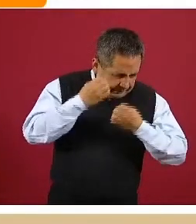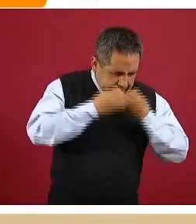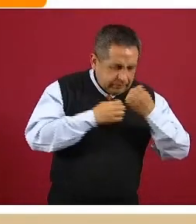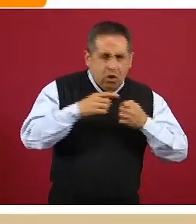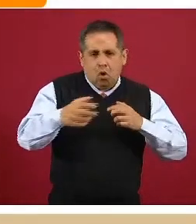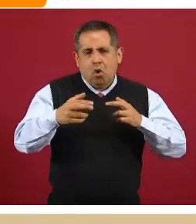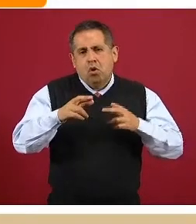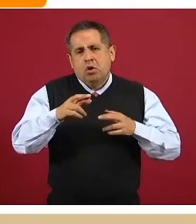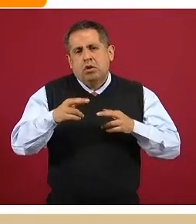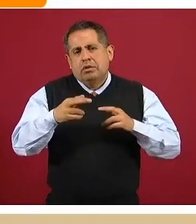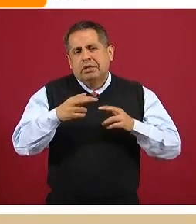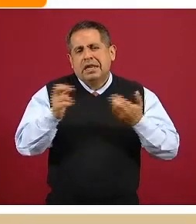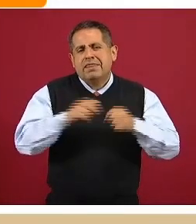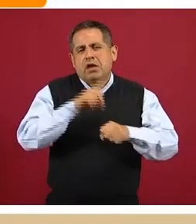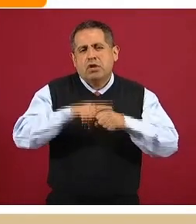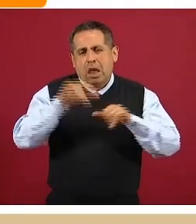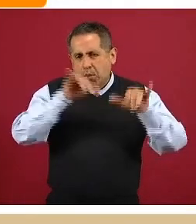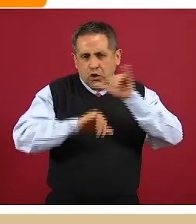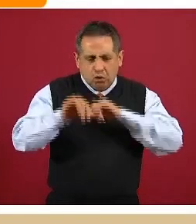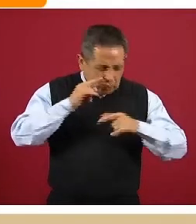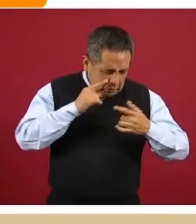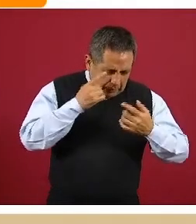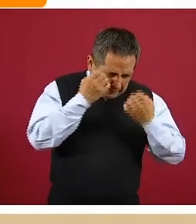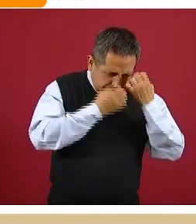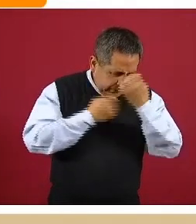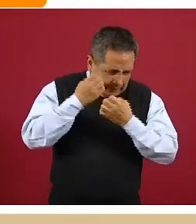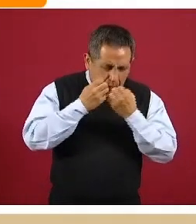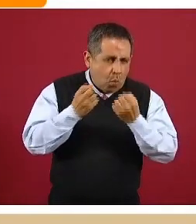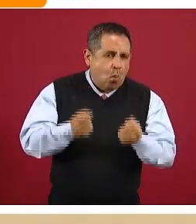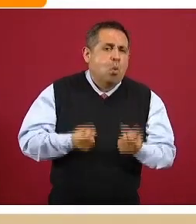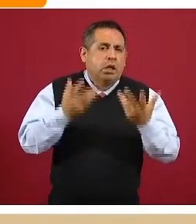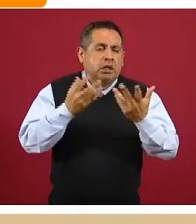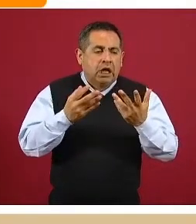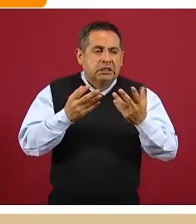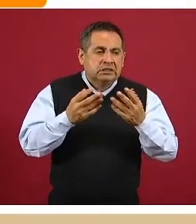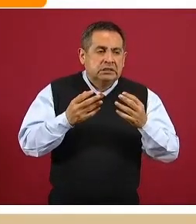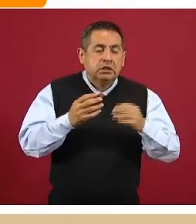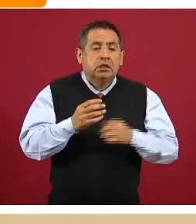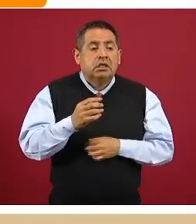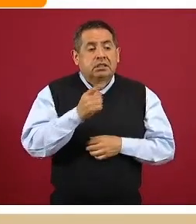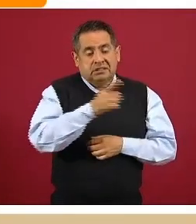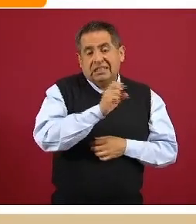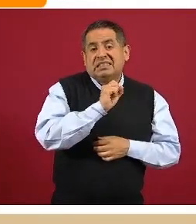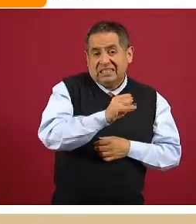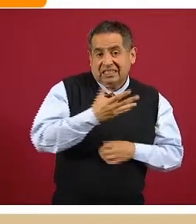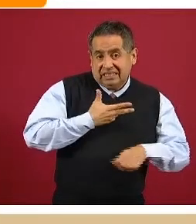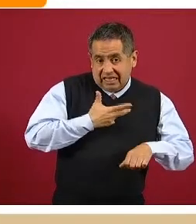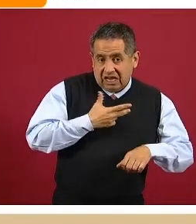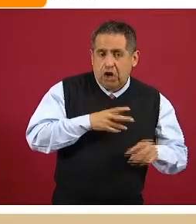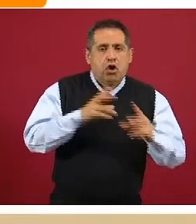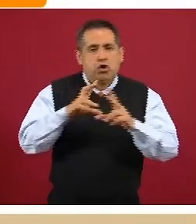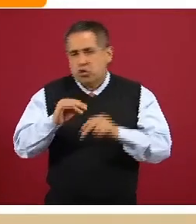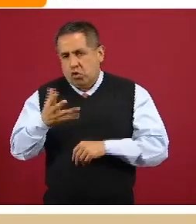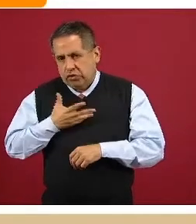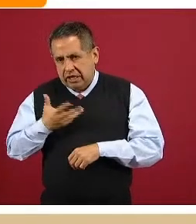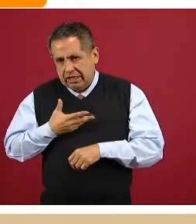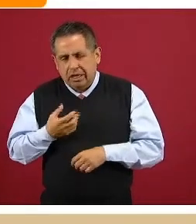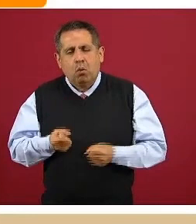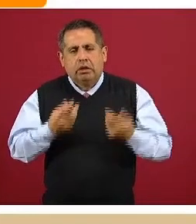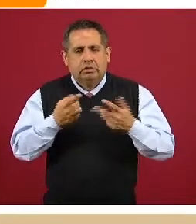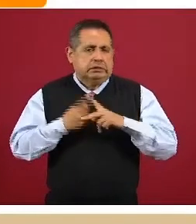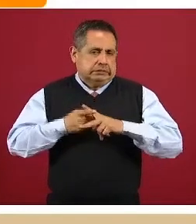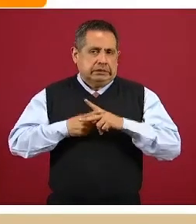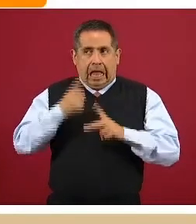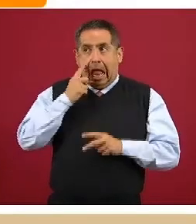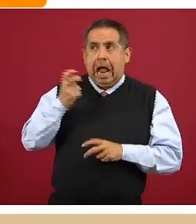Laboratorios de Salud Pública, cuántas están teniendo un resultado o positivo o negativo, y esto es lo que precisamente nos da el porcentaje